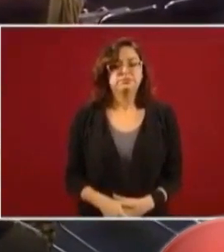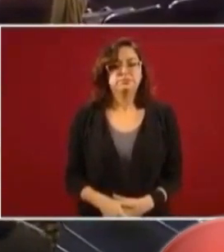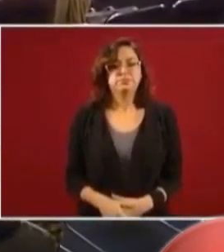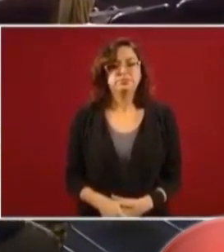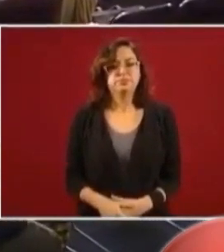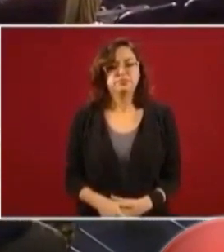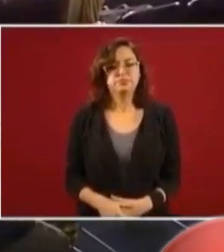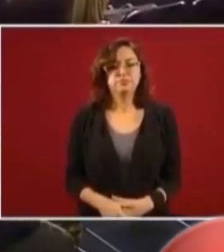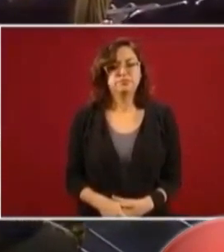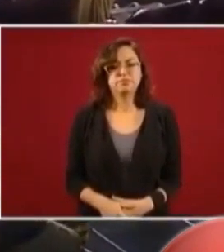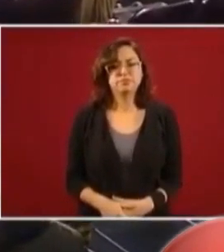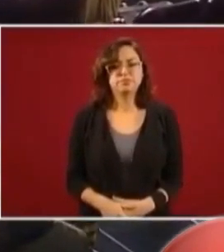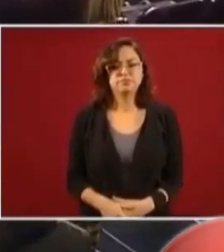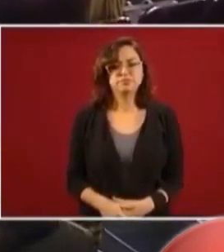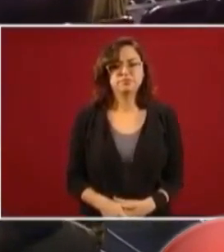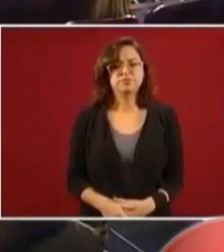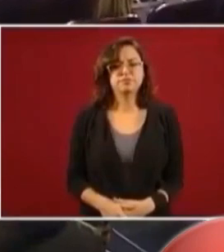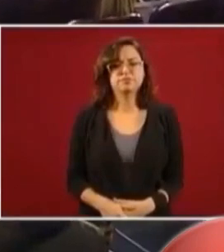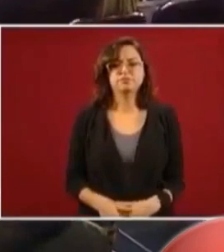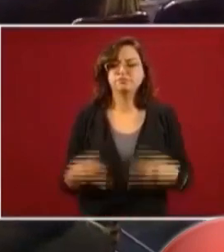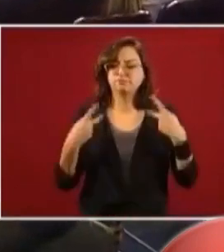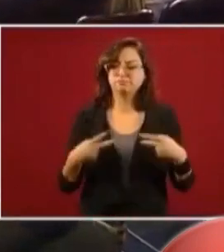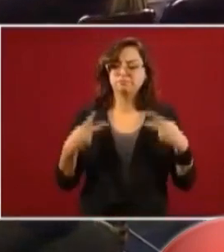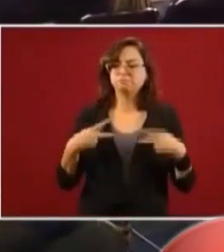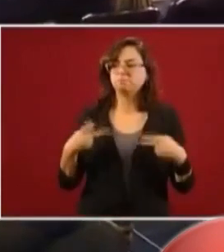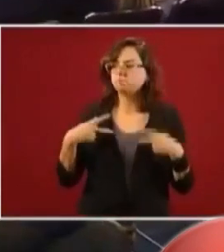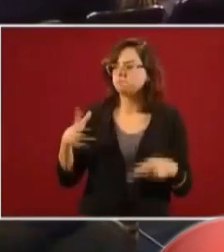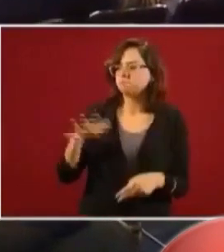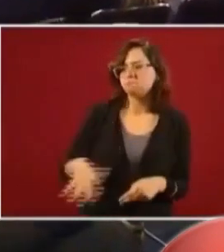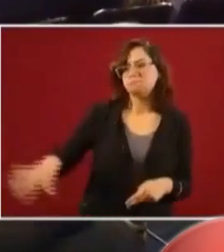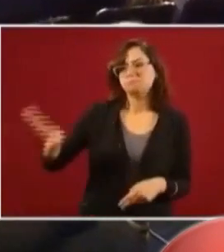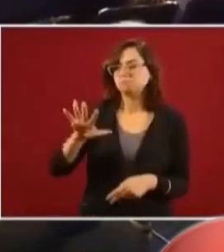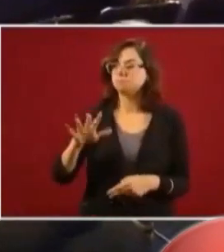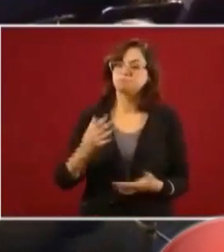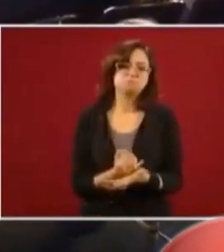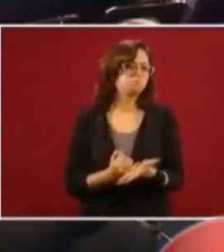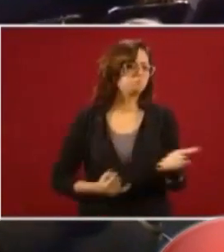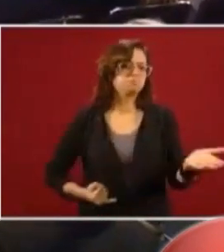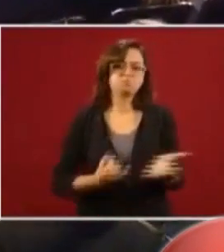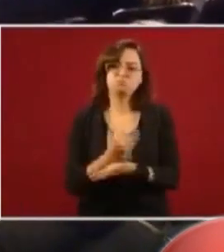la gente decidió apoyarnos,